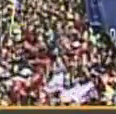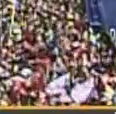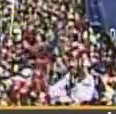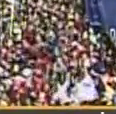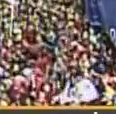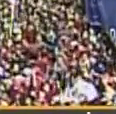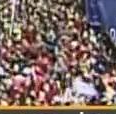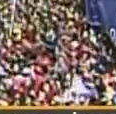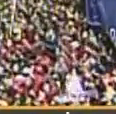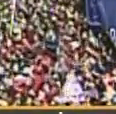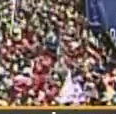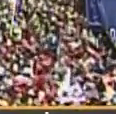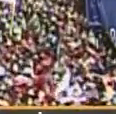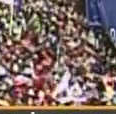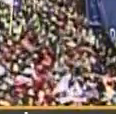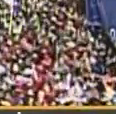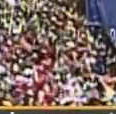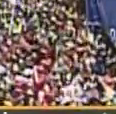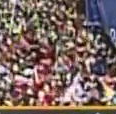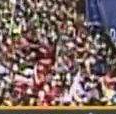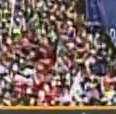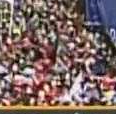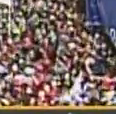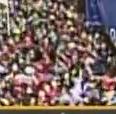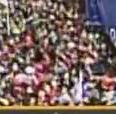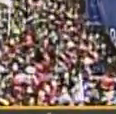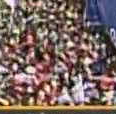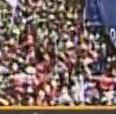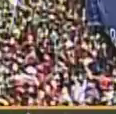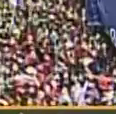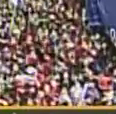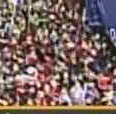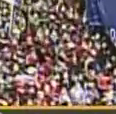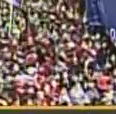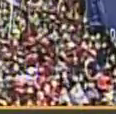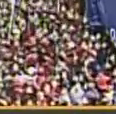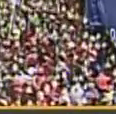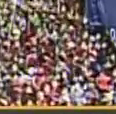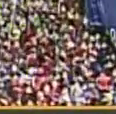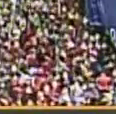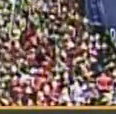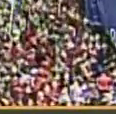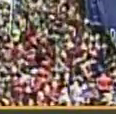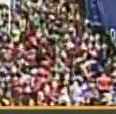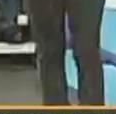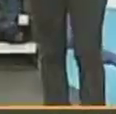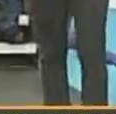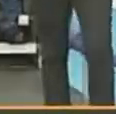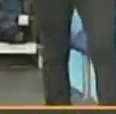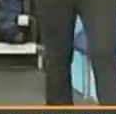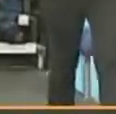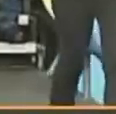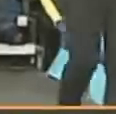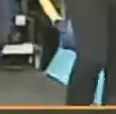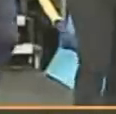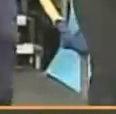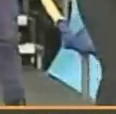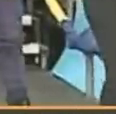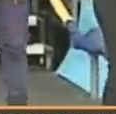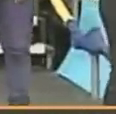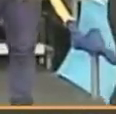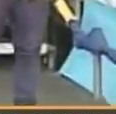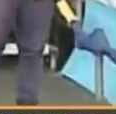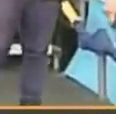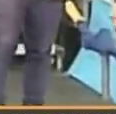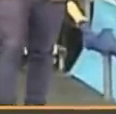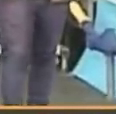Candidato a presidente se movilice en toda durante esta campaña presidencial. Vamos entonces a apreciar el tema de la campaña en